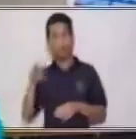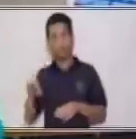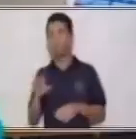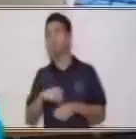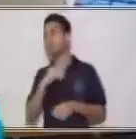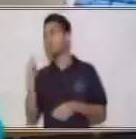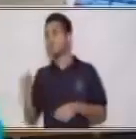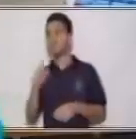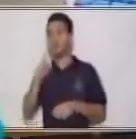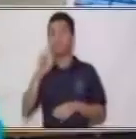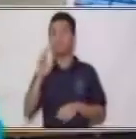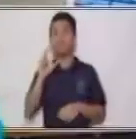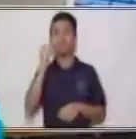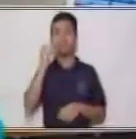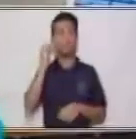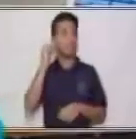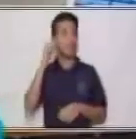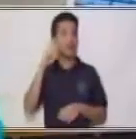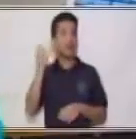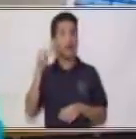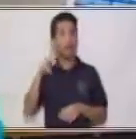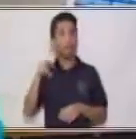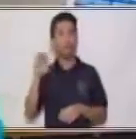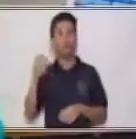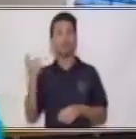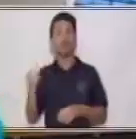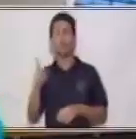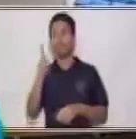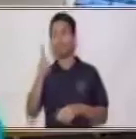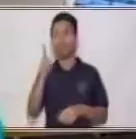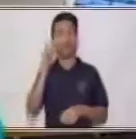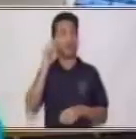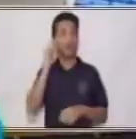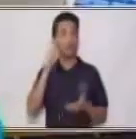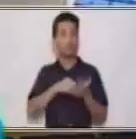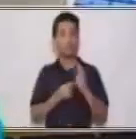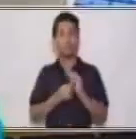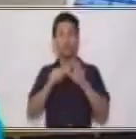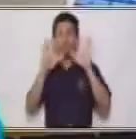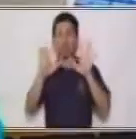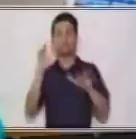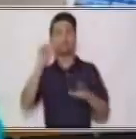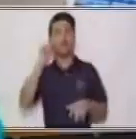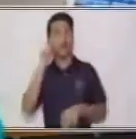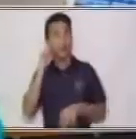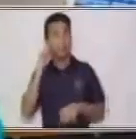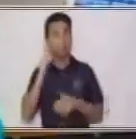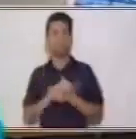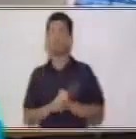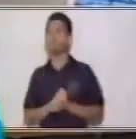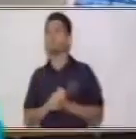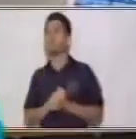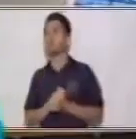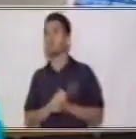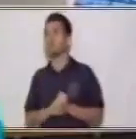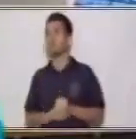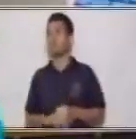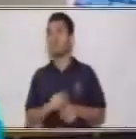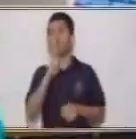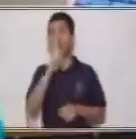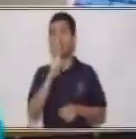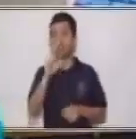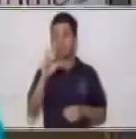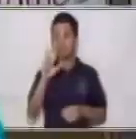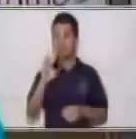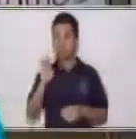una D y una G minúscula y representa 10 gramos, o sea 10 unidades de esto. Un centigramo